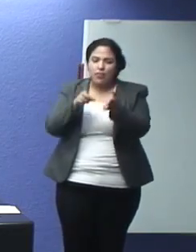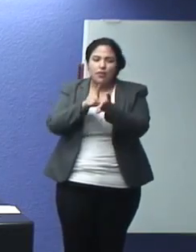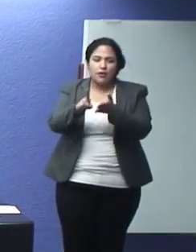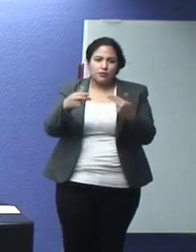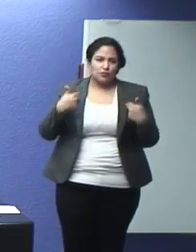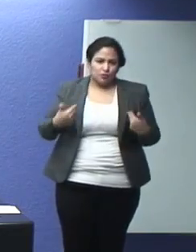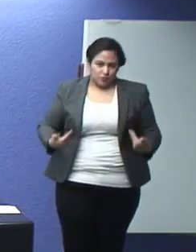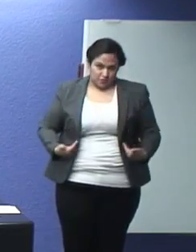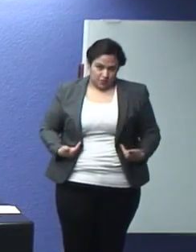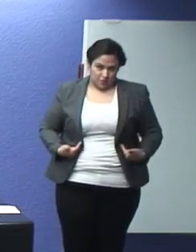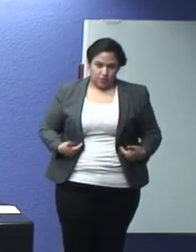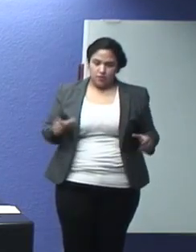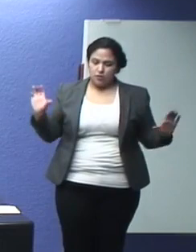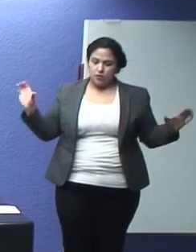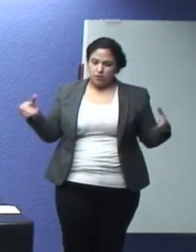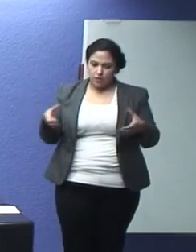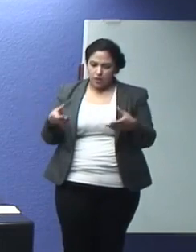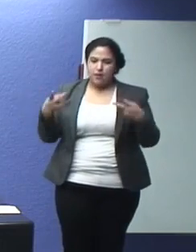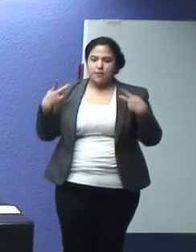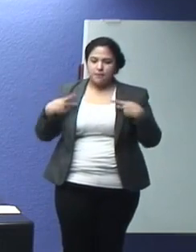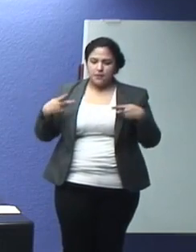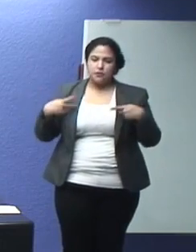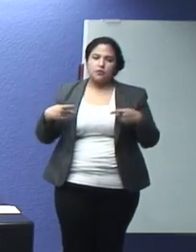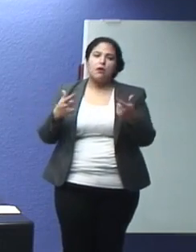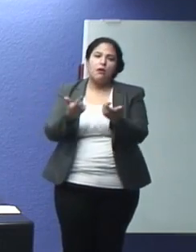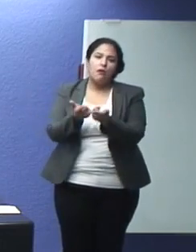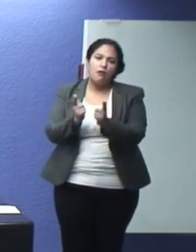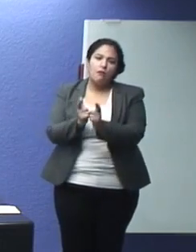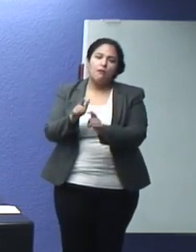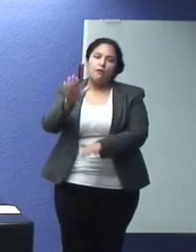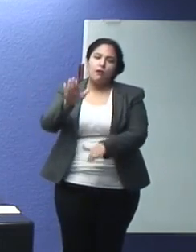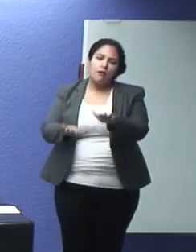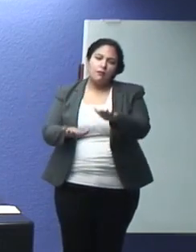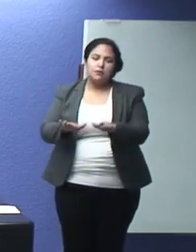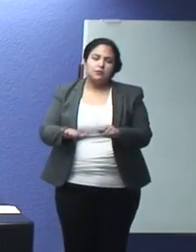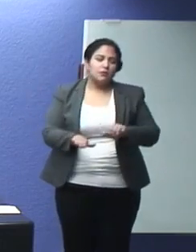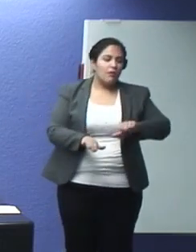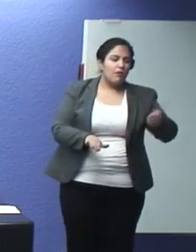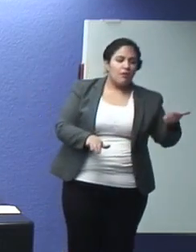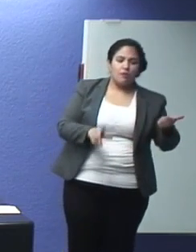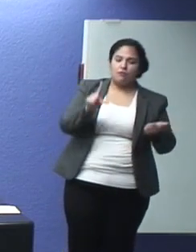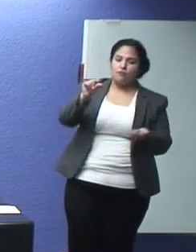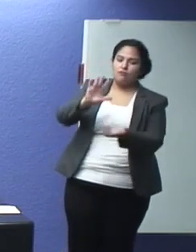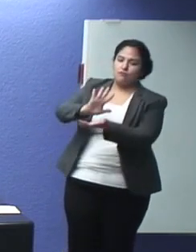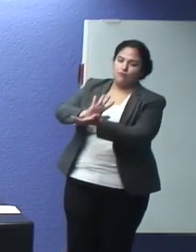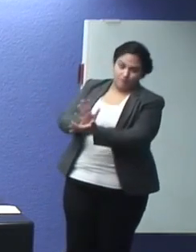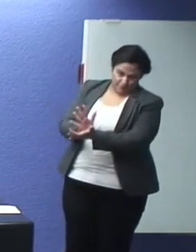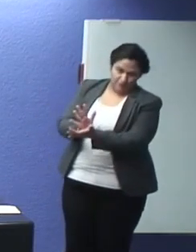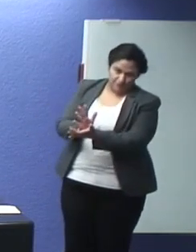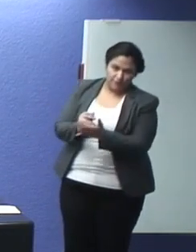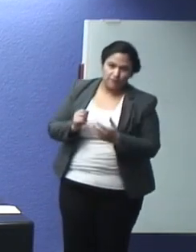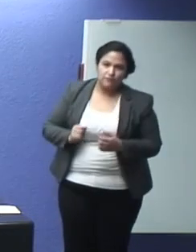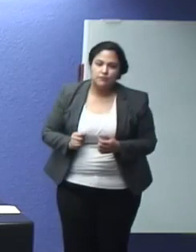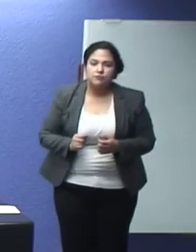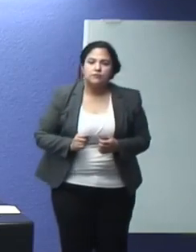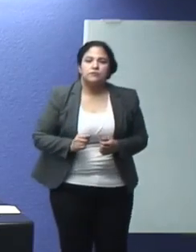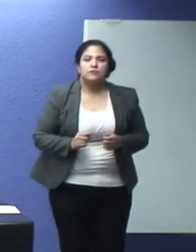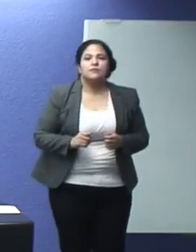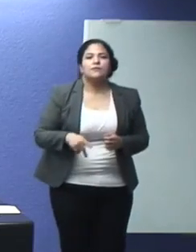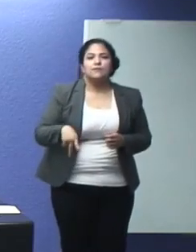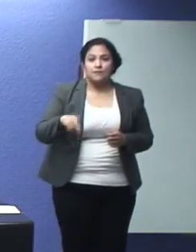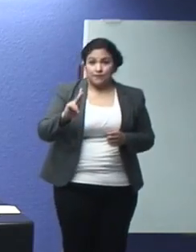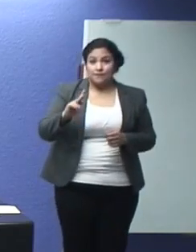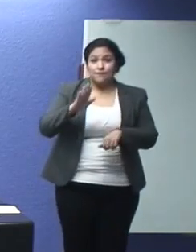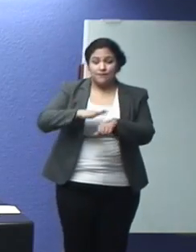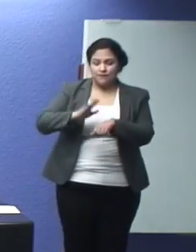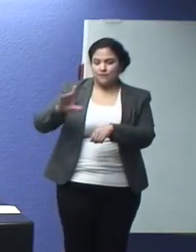particularmente en los derechos de los grupos en situación de discriminación, labor que ha desempeñado de manera primordial en el sector público. Desde